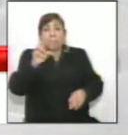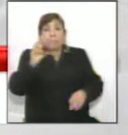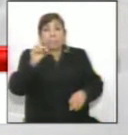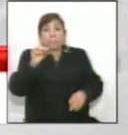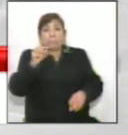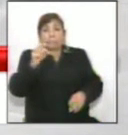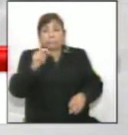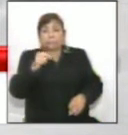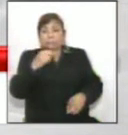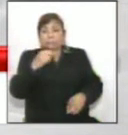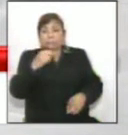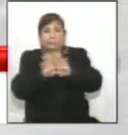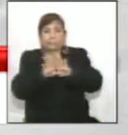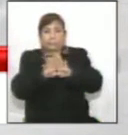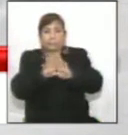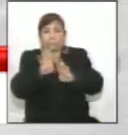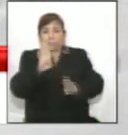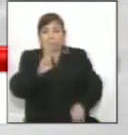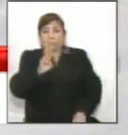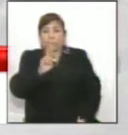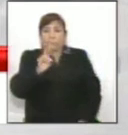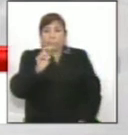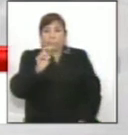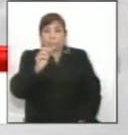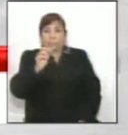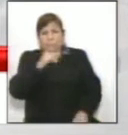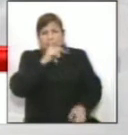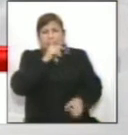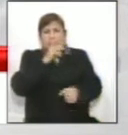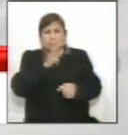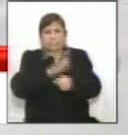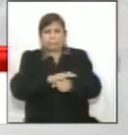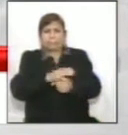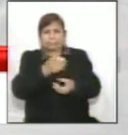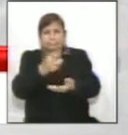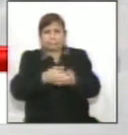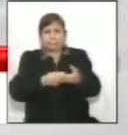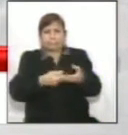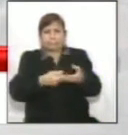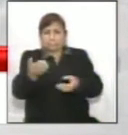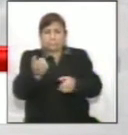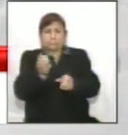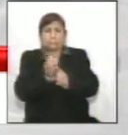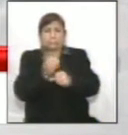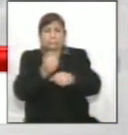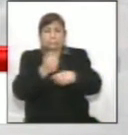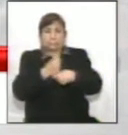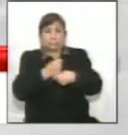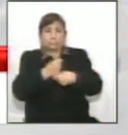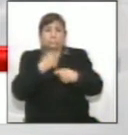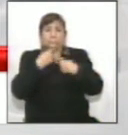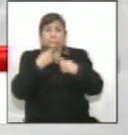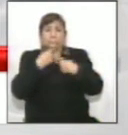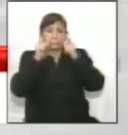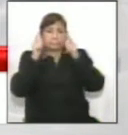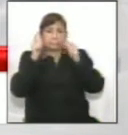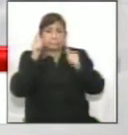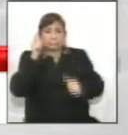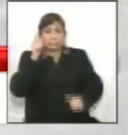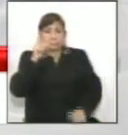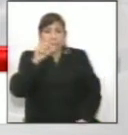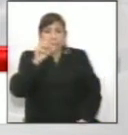cierre de brechas. Comprométase a que el presupuesto para esas obras que han mencionado en Loreto este año y